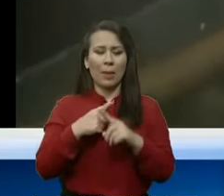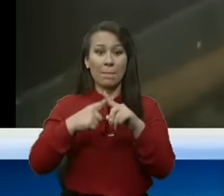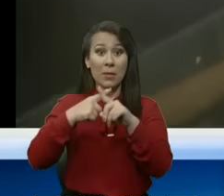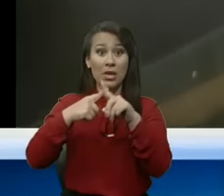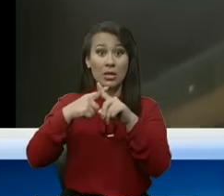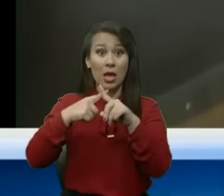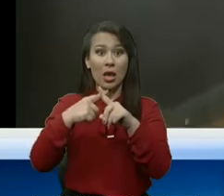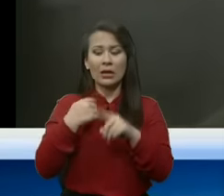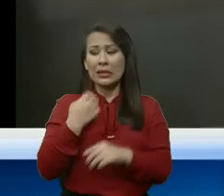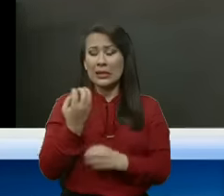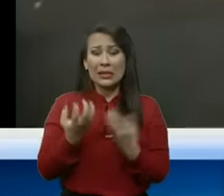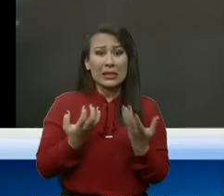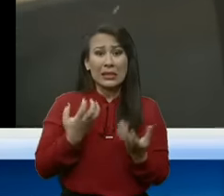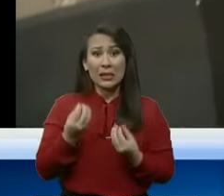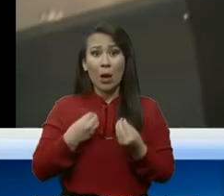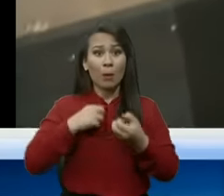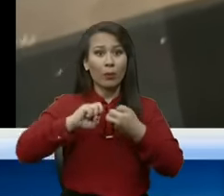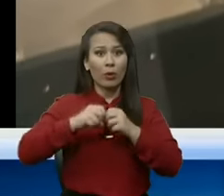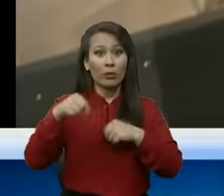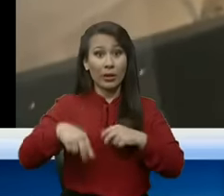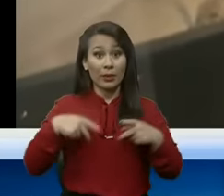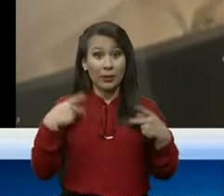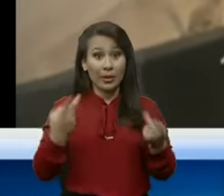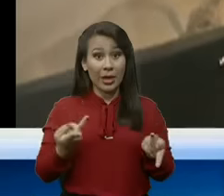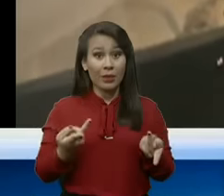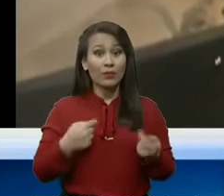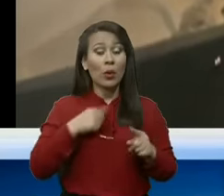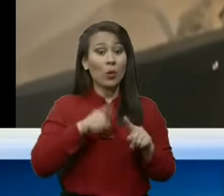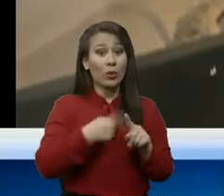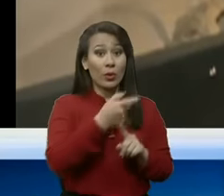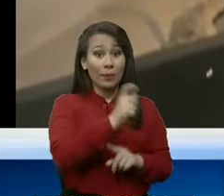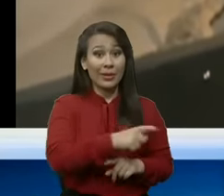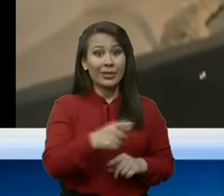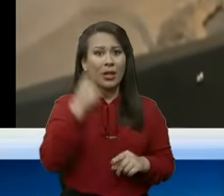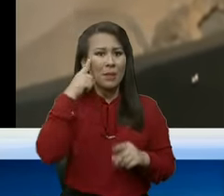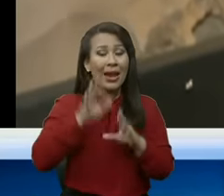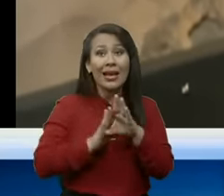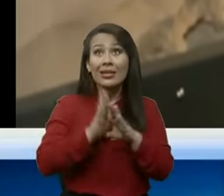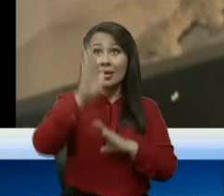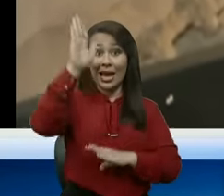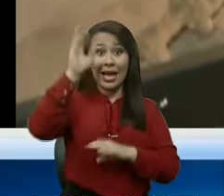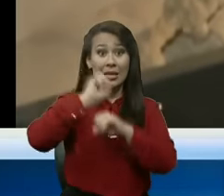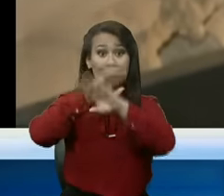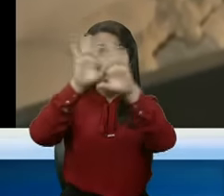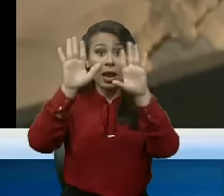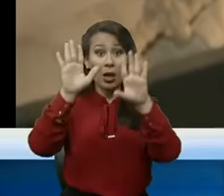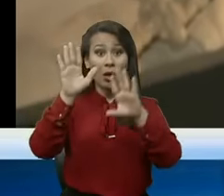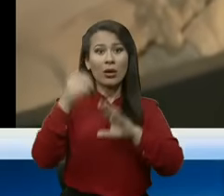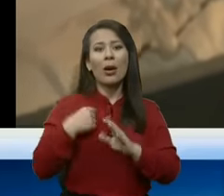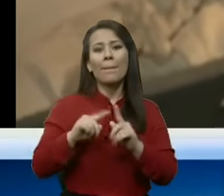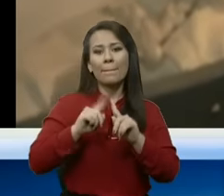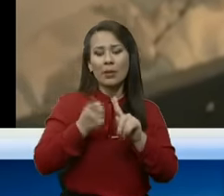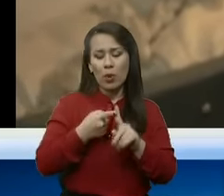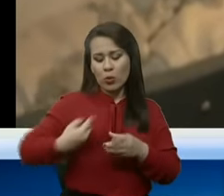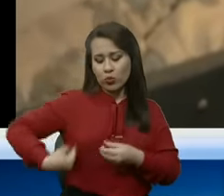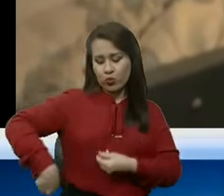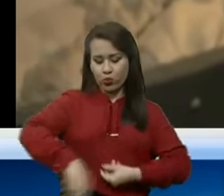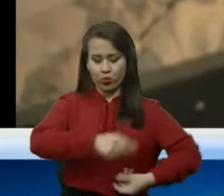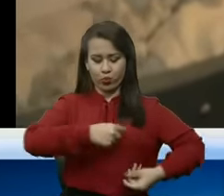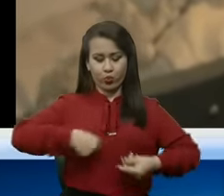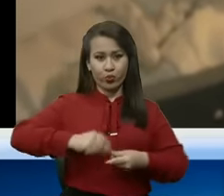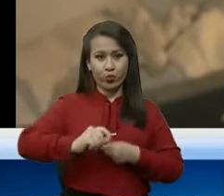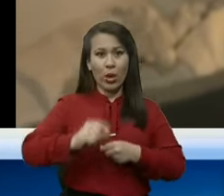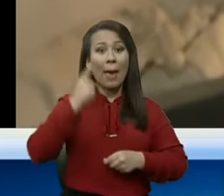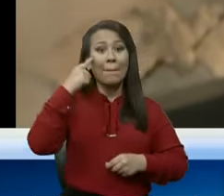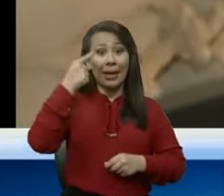nuestros problemas que tenemos en vida y la gente para poder salir de eso pues le pone el cordón en la cintura al muerto para